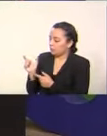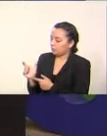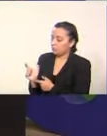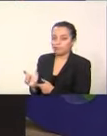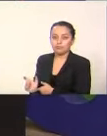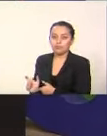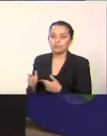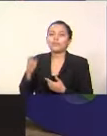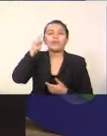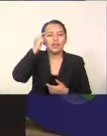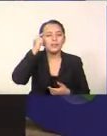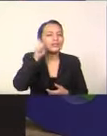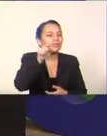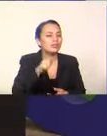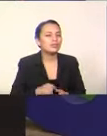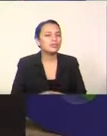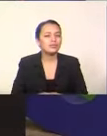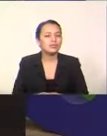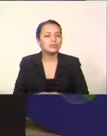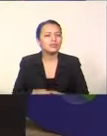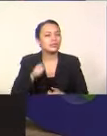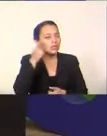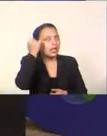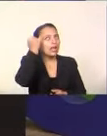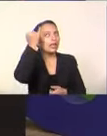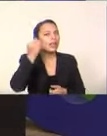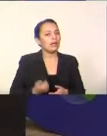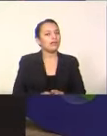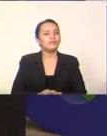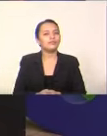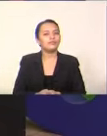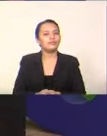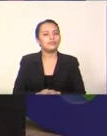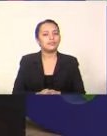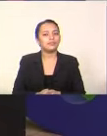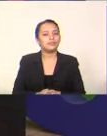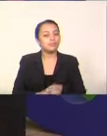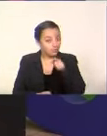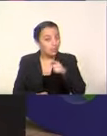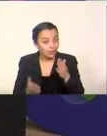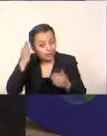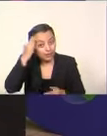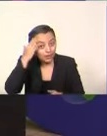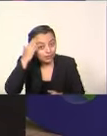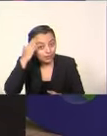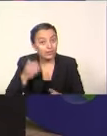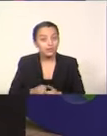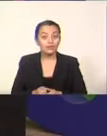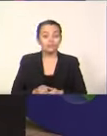Amiguitos, ¿qué piensan ustedes? ¿A alguien de ustedes se les ocurre cómo hacerlo? ¿Escuchaste, Alejandra? Me parece una muy buena